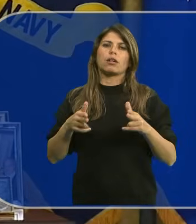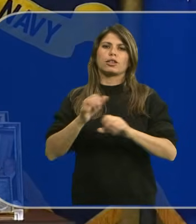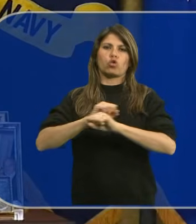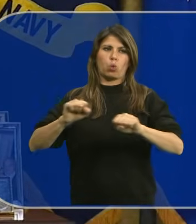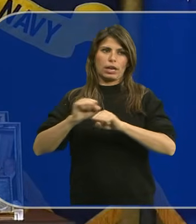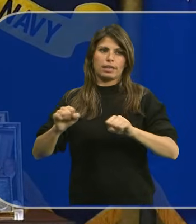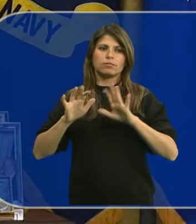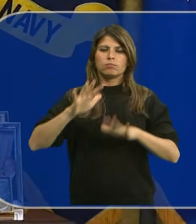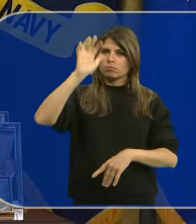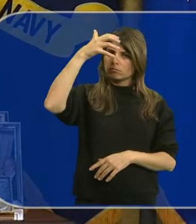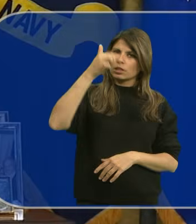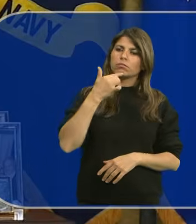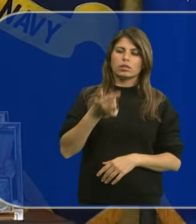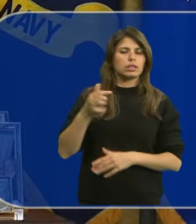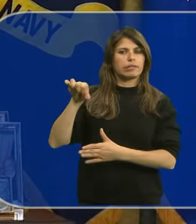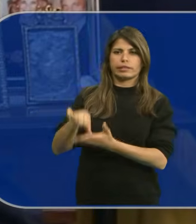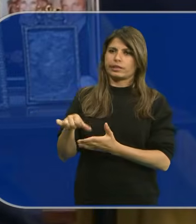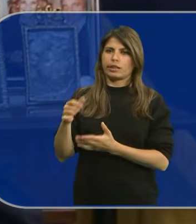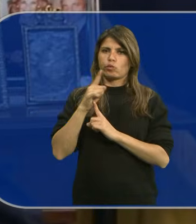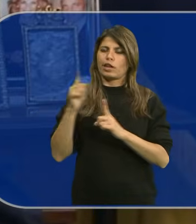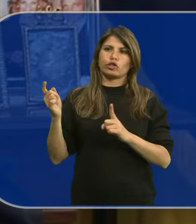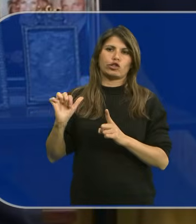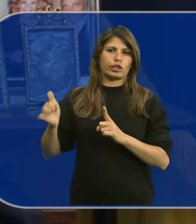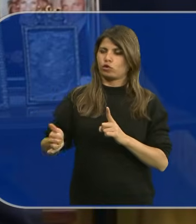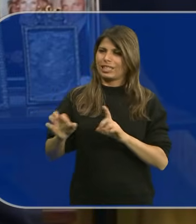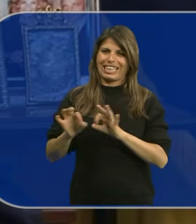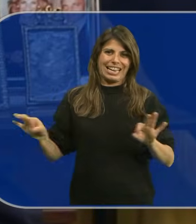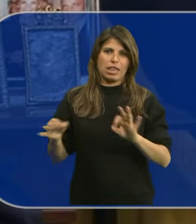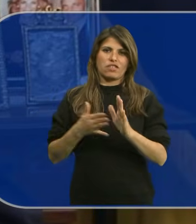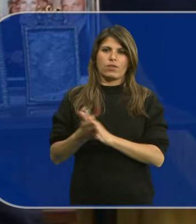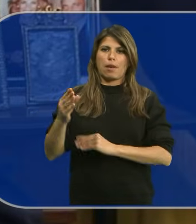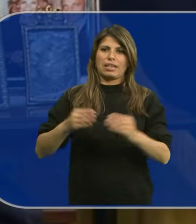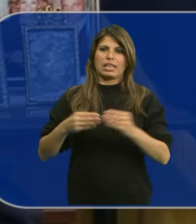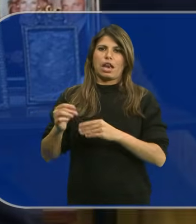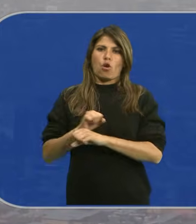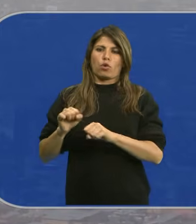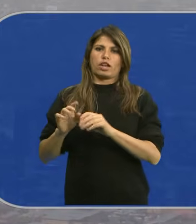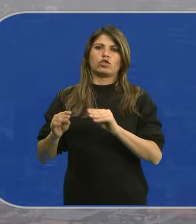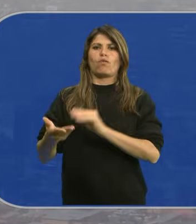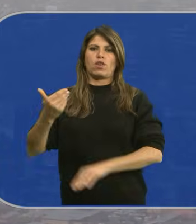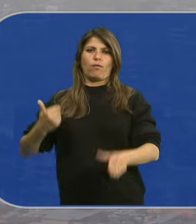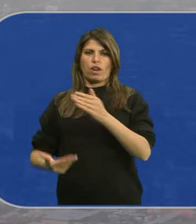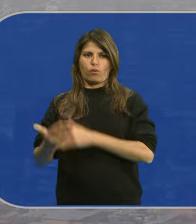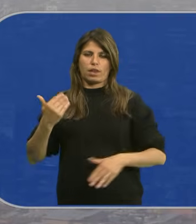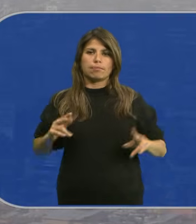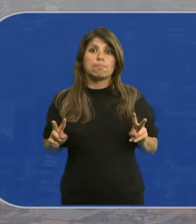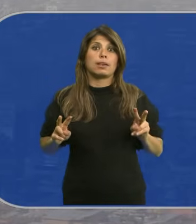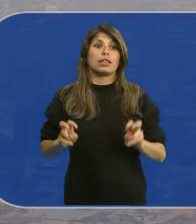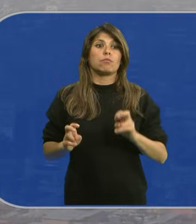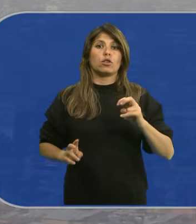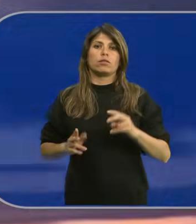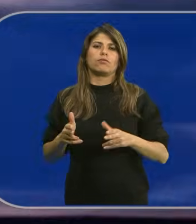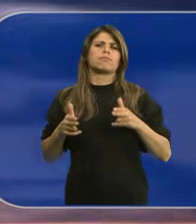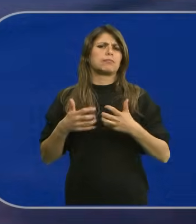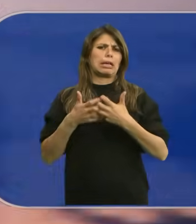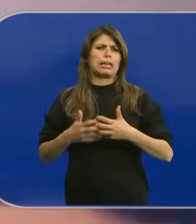nucleares. Pero Trump asegura que Irán no va a enriquecer uranio y que retirará todo su material nuclear. En principio se ha declarado el alto el